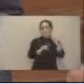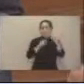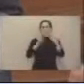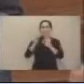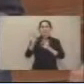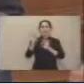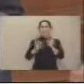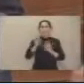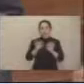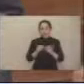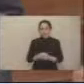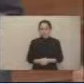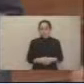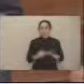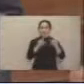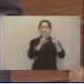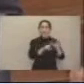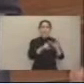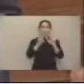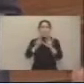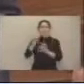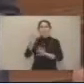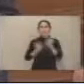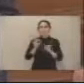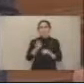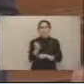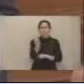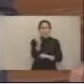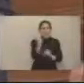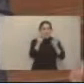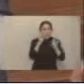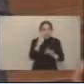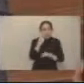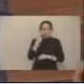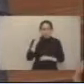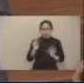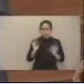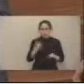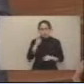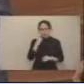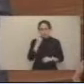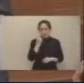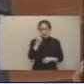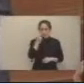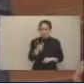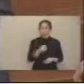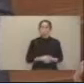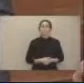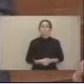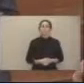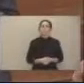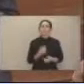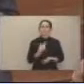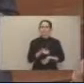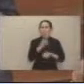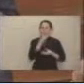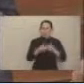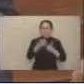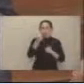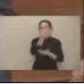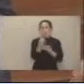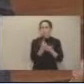por. claro el 67 por no no verá mire se lo digo podemos seguir con más datos de aquel presupuesto que